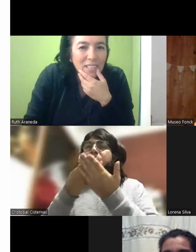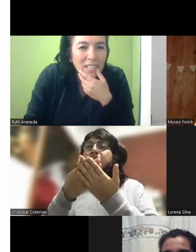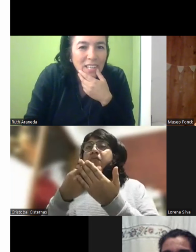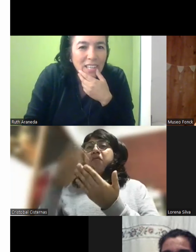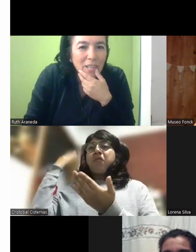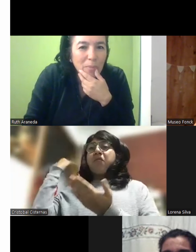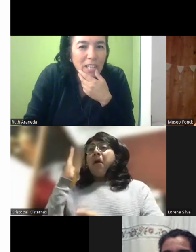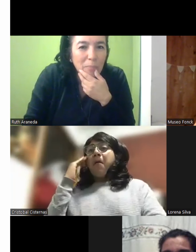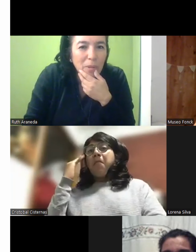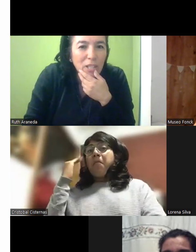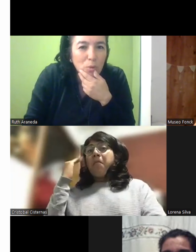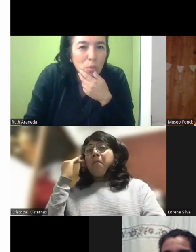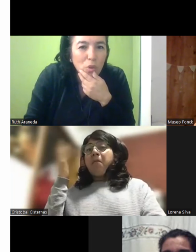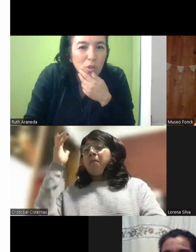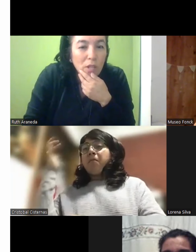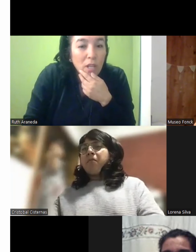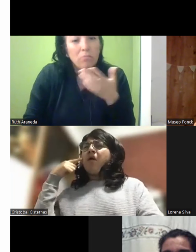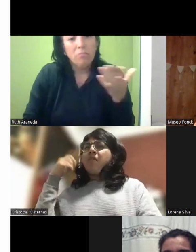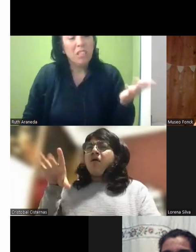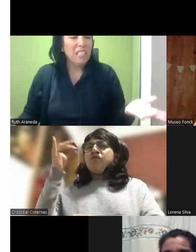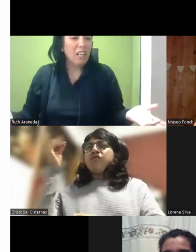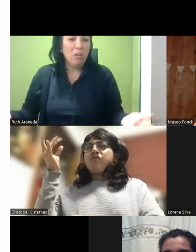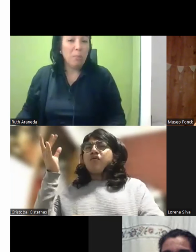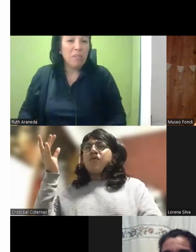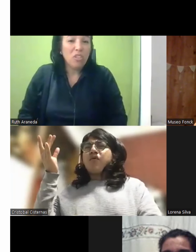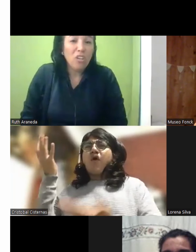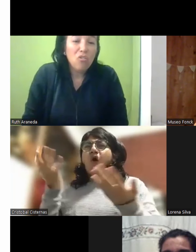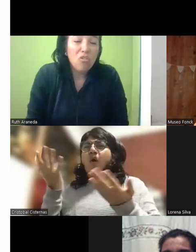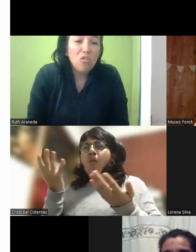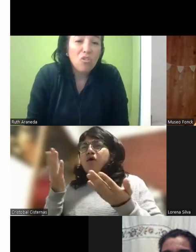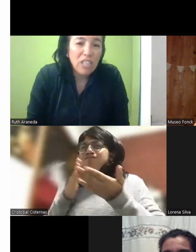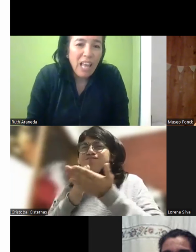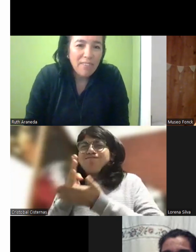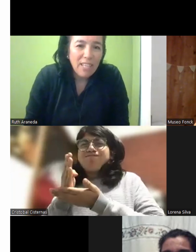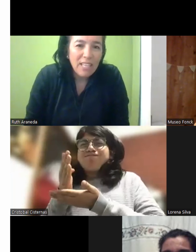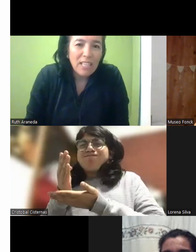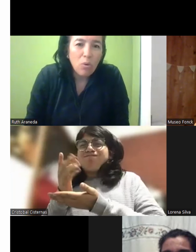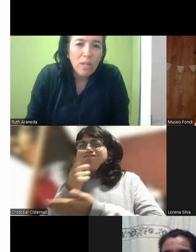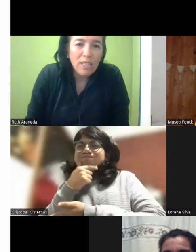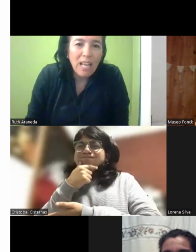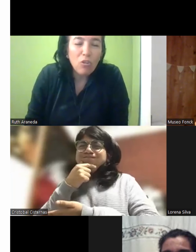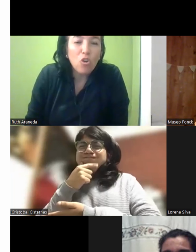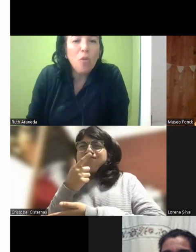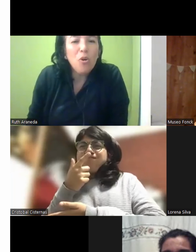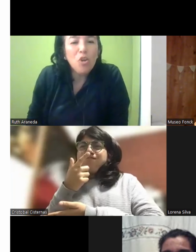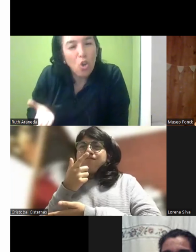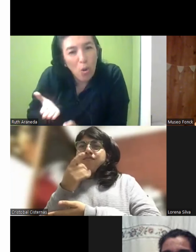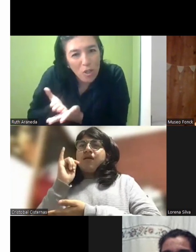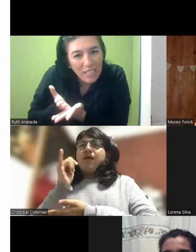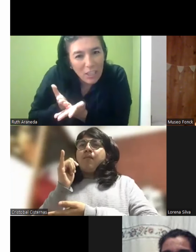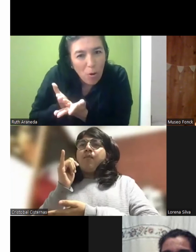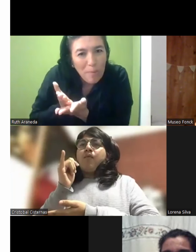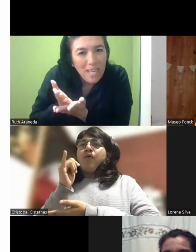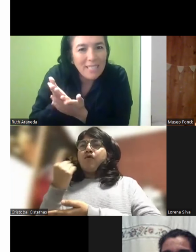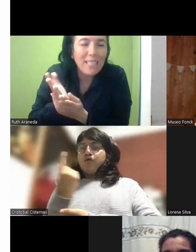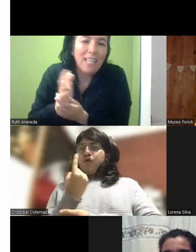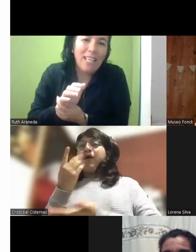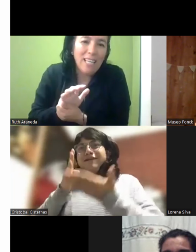saben, por ejemplo, el estudio? Quizás alguna persona no sabe y encuentra algo. ¿Cómo